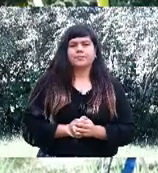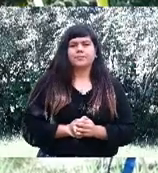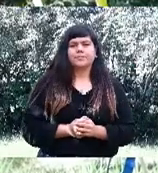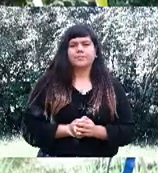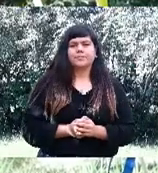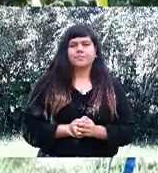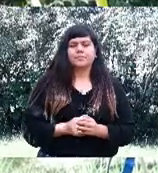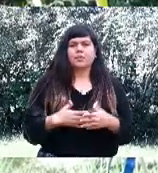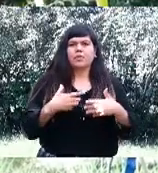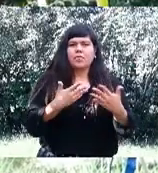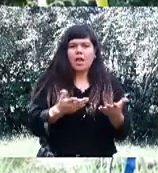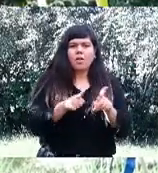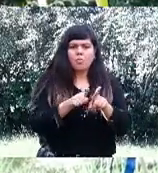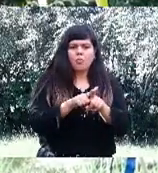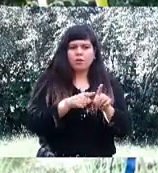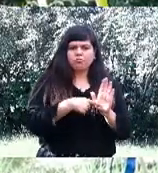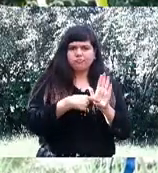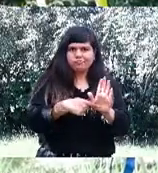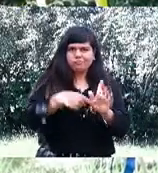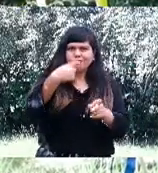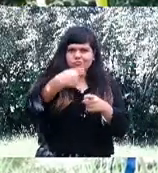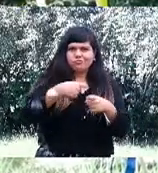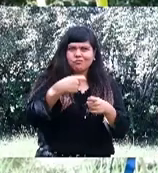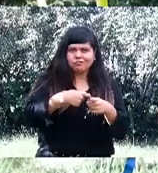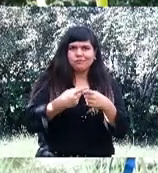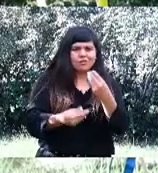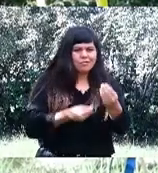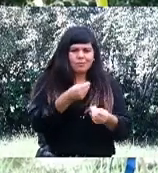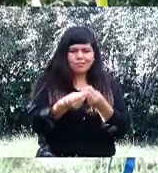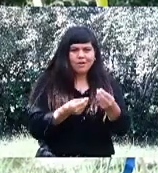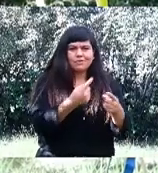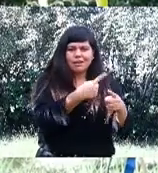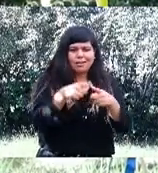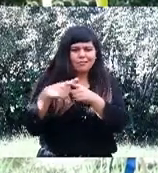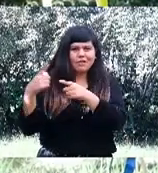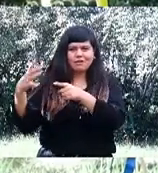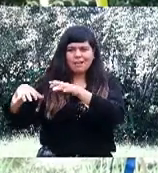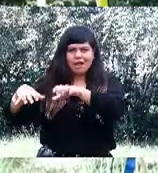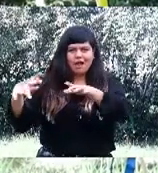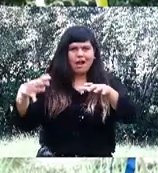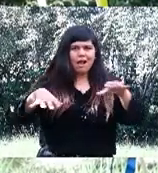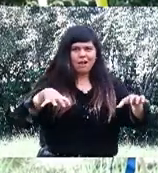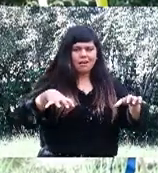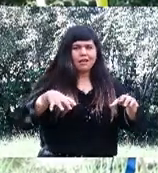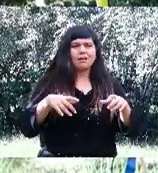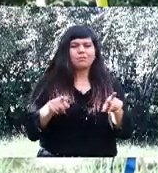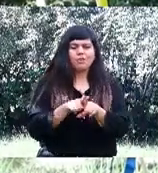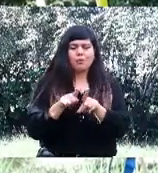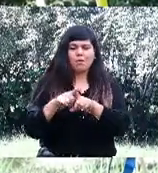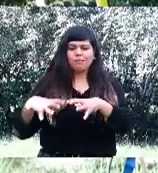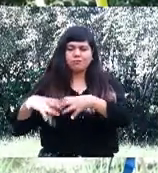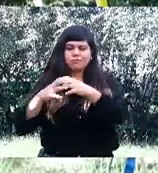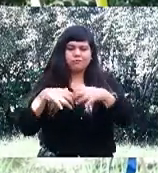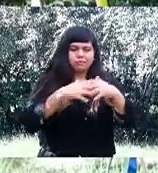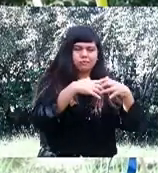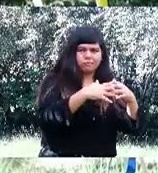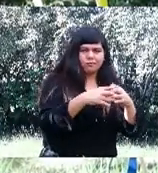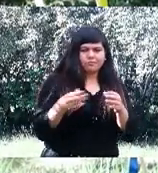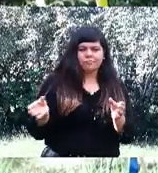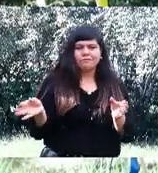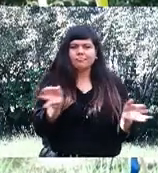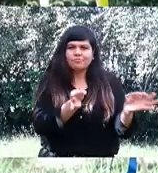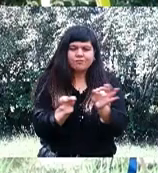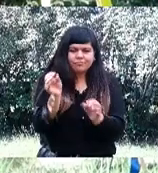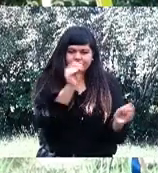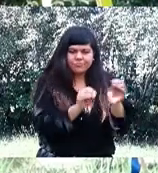una vida a lo que eh lo que va surgiendo desde las otras áreas en el fondo que nos van nutriendo a nosotros para poder llevar todo eso al